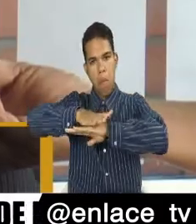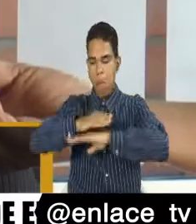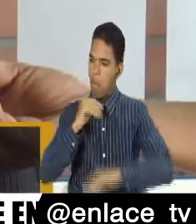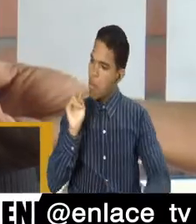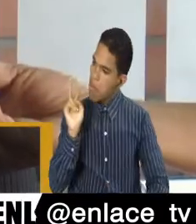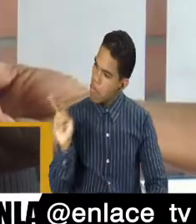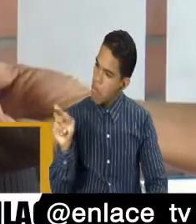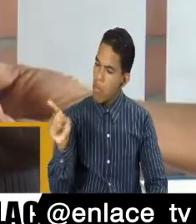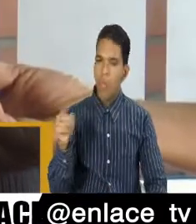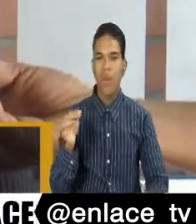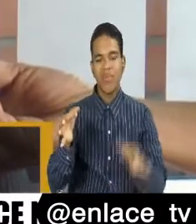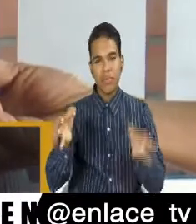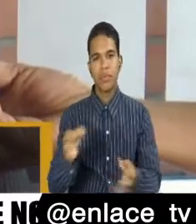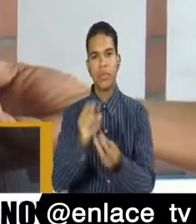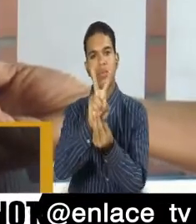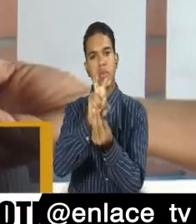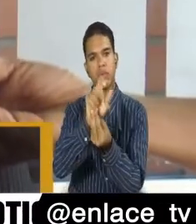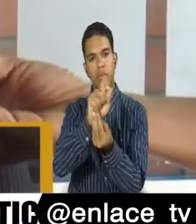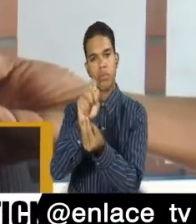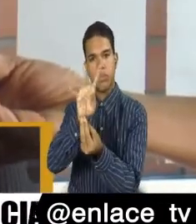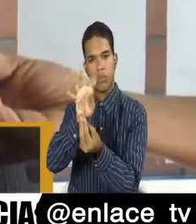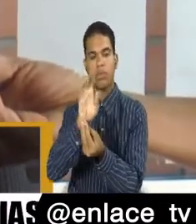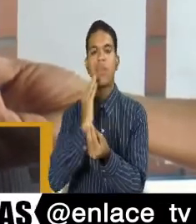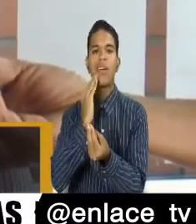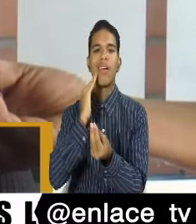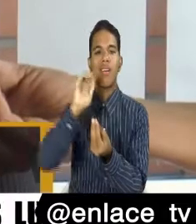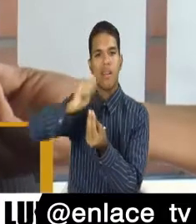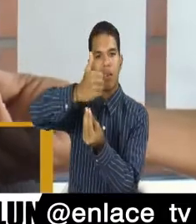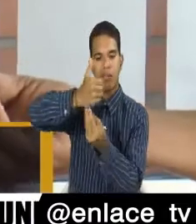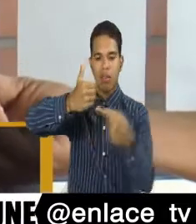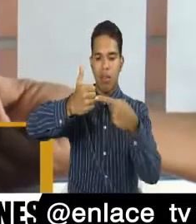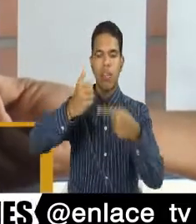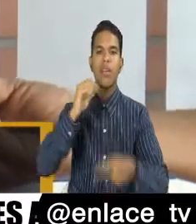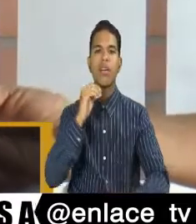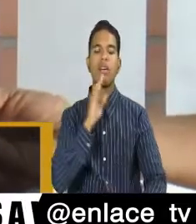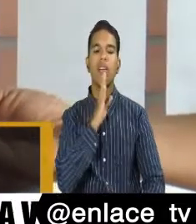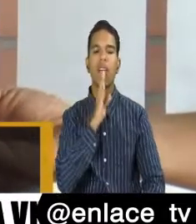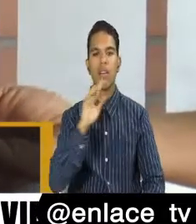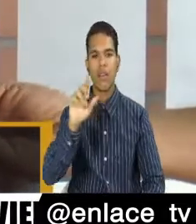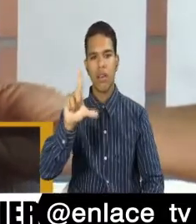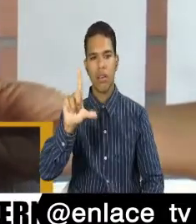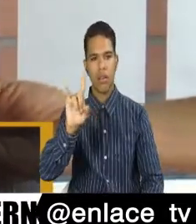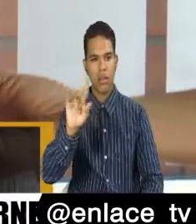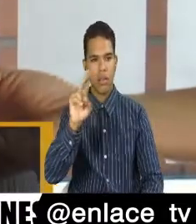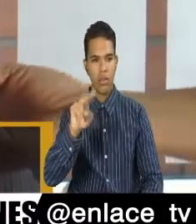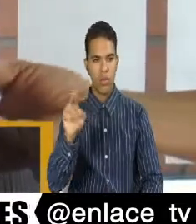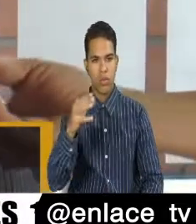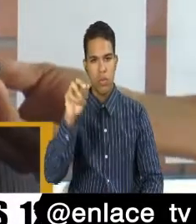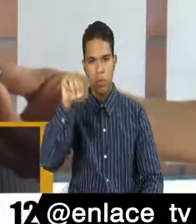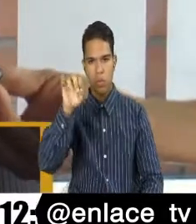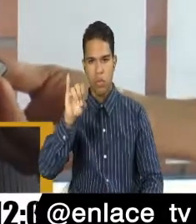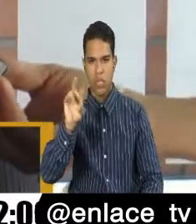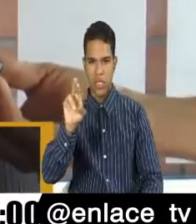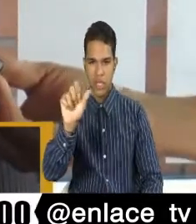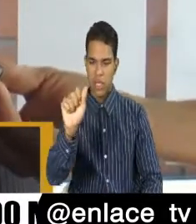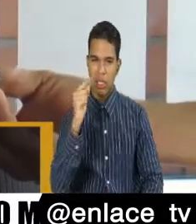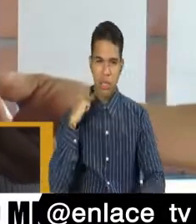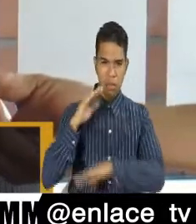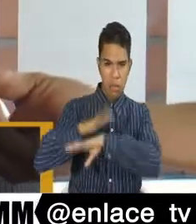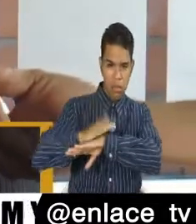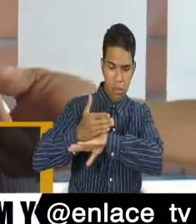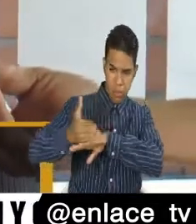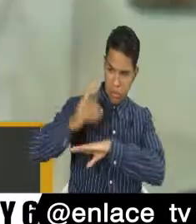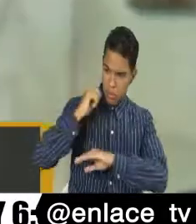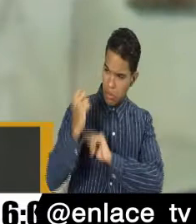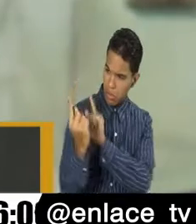exactamente en séptimo 9, pues su directora de curso es la profe Luz Miriam Carrillo, pues voy a esperar que llegue en la jornada de la tarde pues para hablar un poco